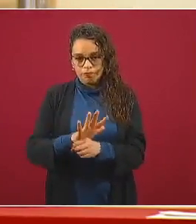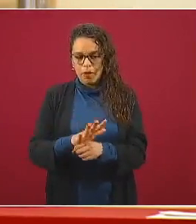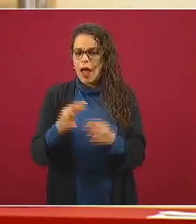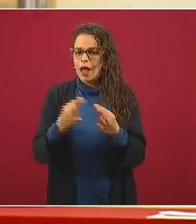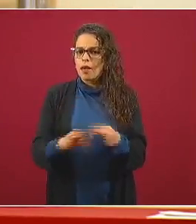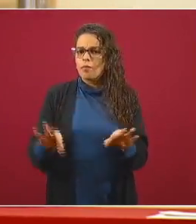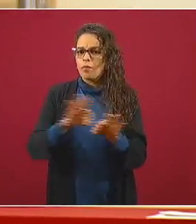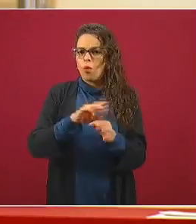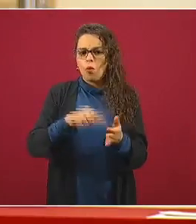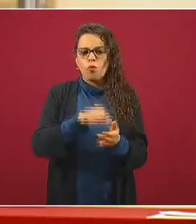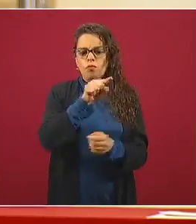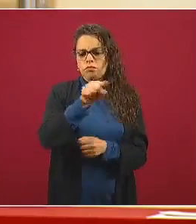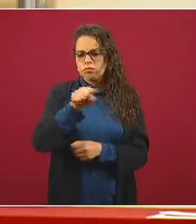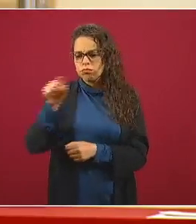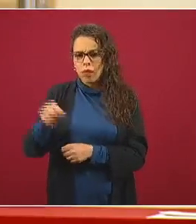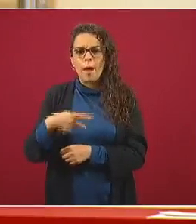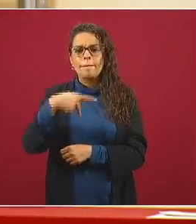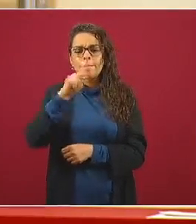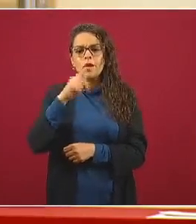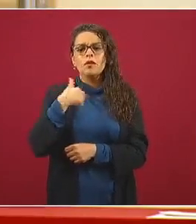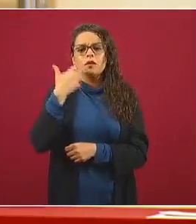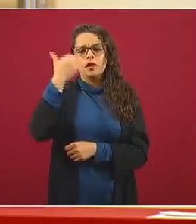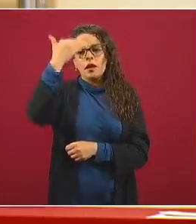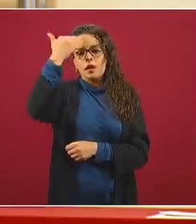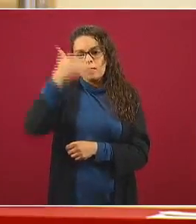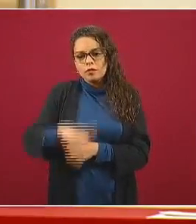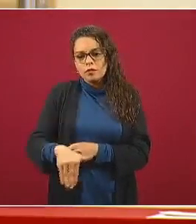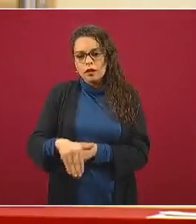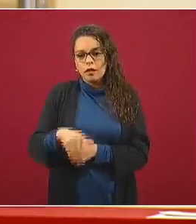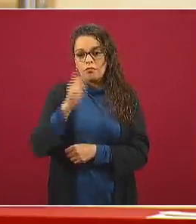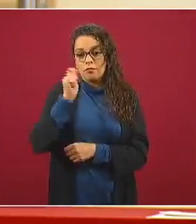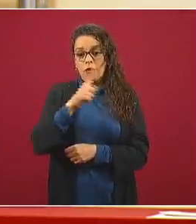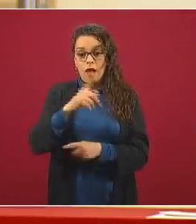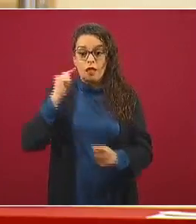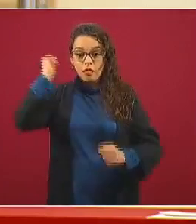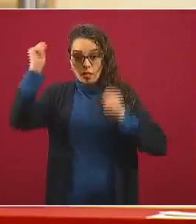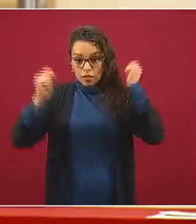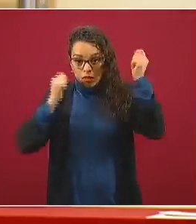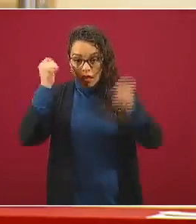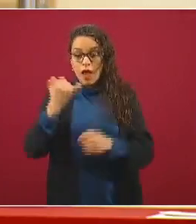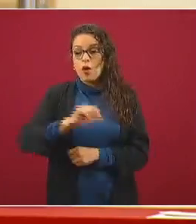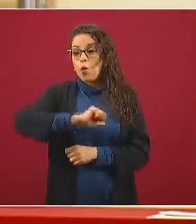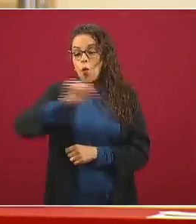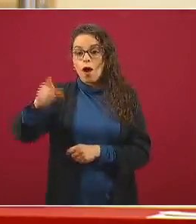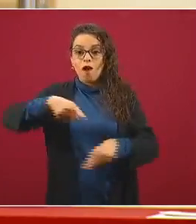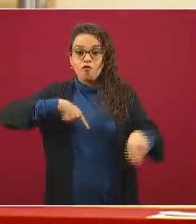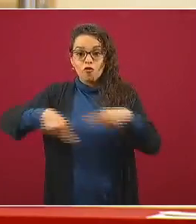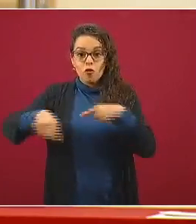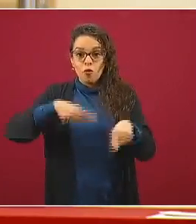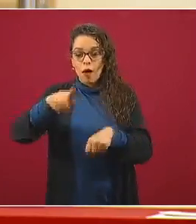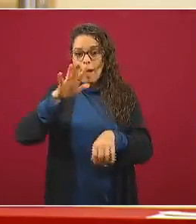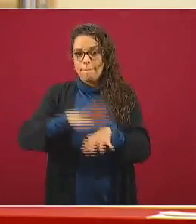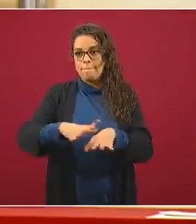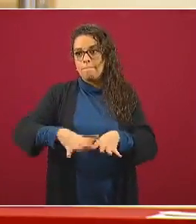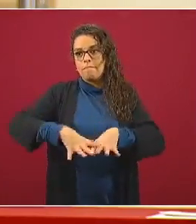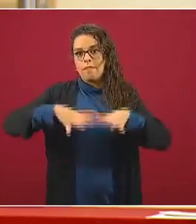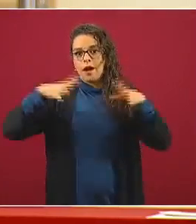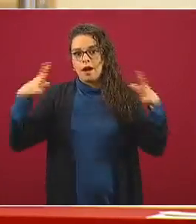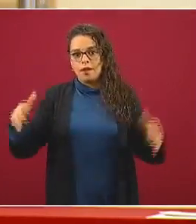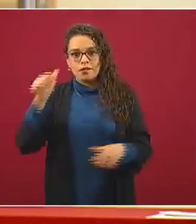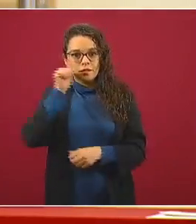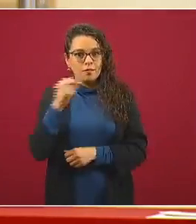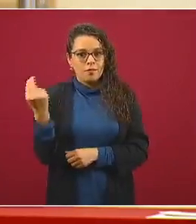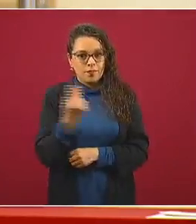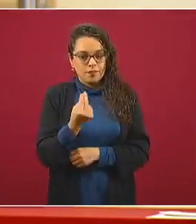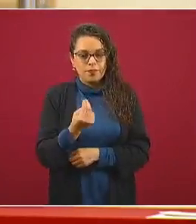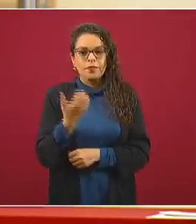gustaría, hablando de industrias sin chimeneas como es el turismo, también otra industria es el fútbol. son los eventos masivos. Si nos podría precisar un poco